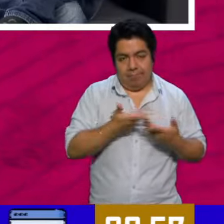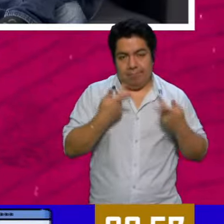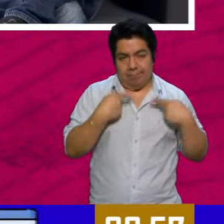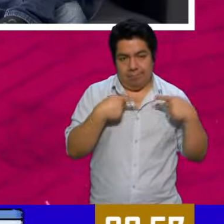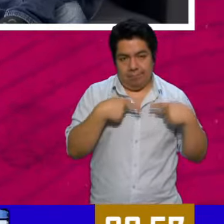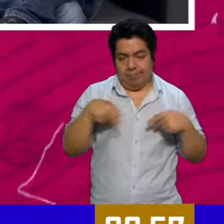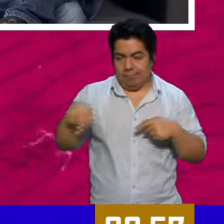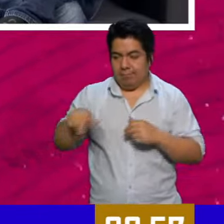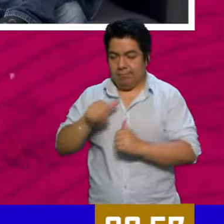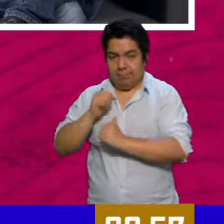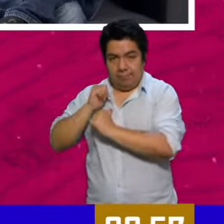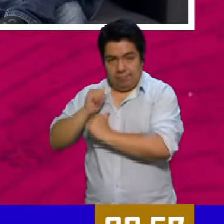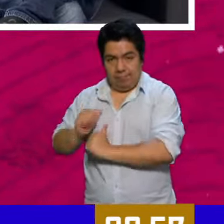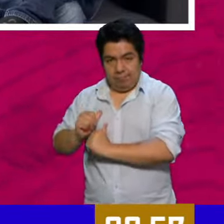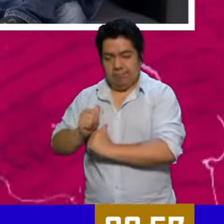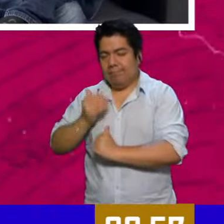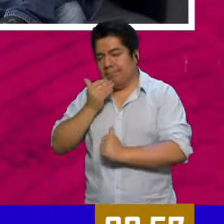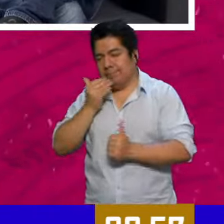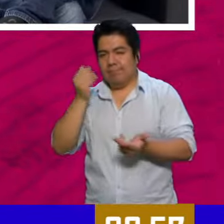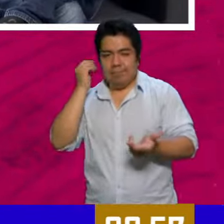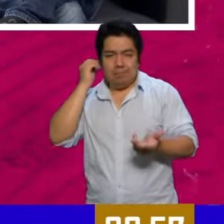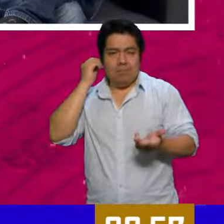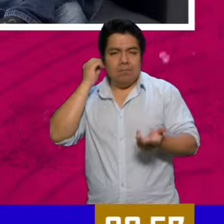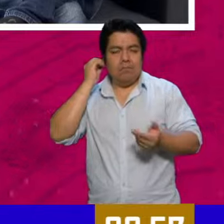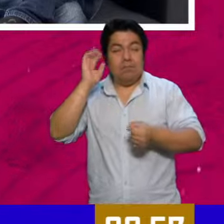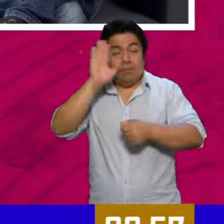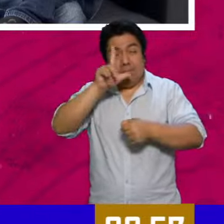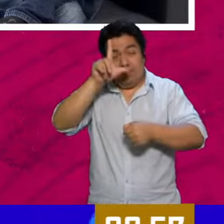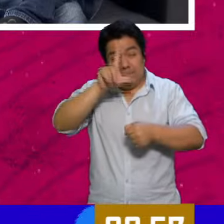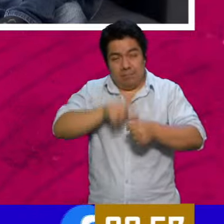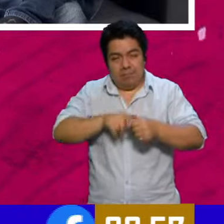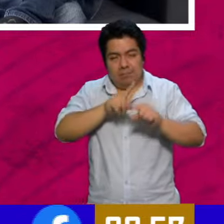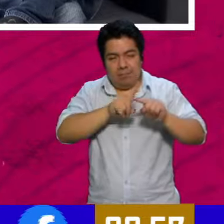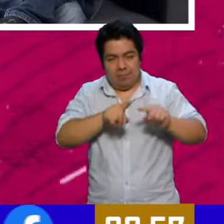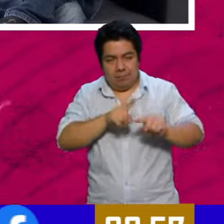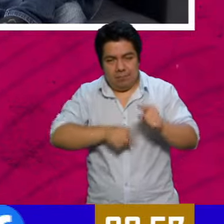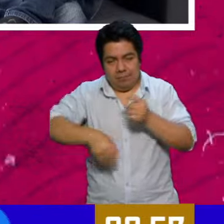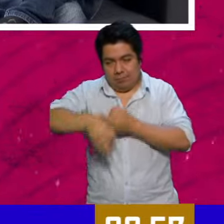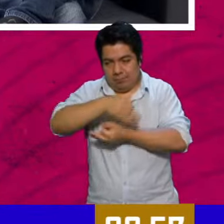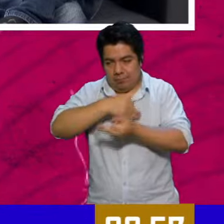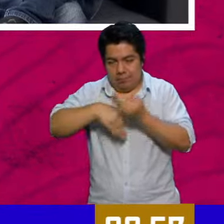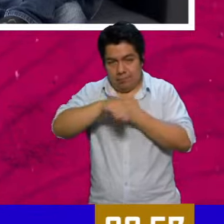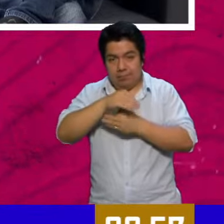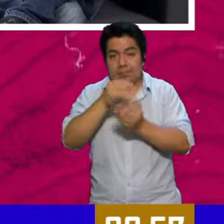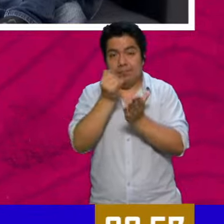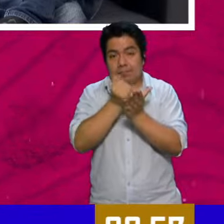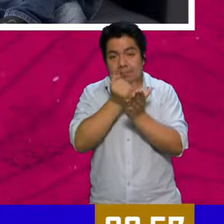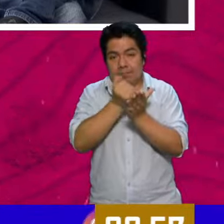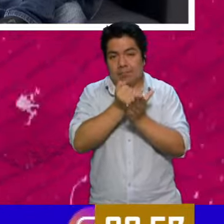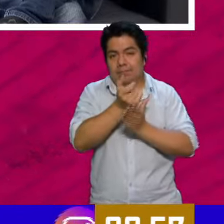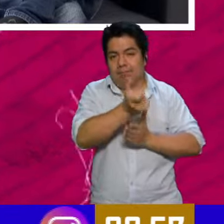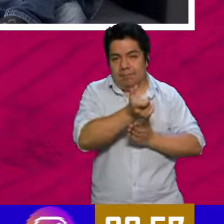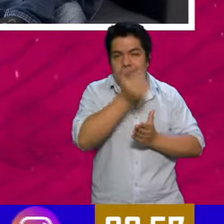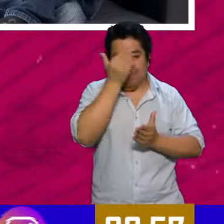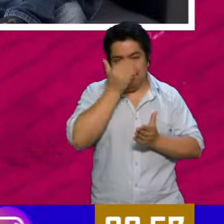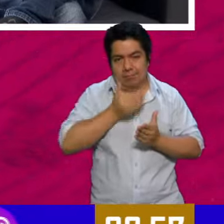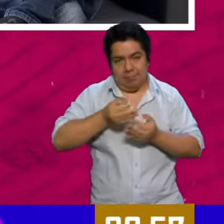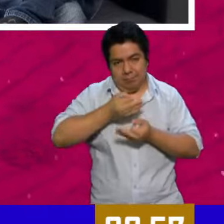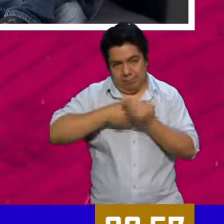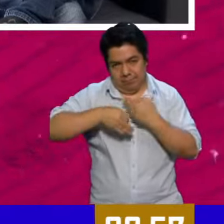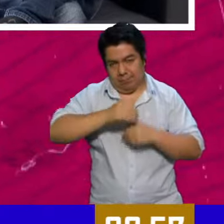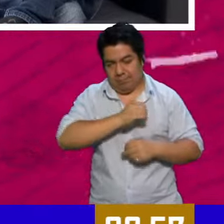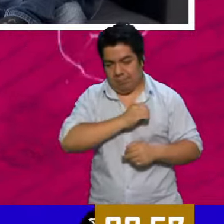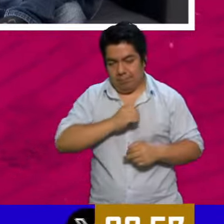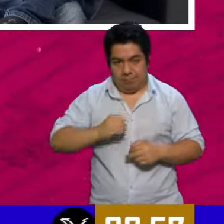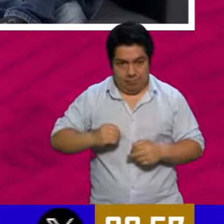nosotros creemos en esta cultura contributiva. Todas y todos estamos obligados a pagar impuestos, a contribuir al gasto público. De hecho, pues